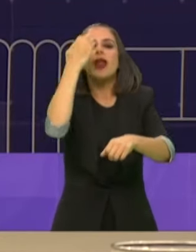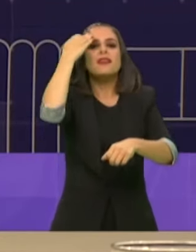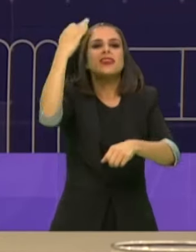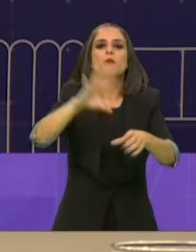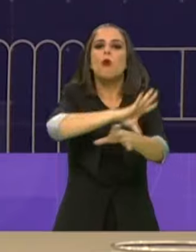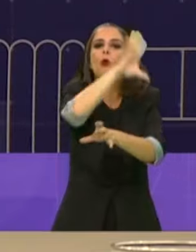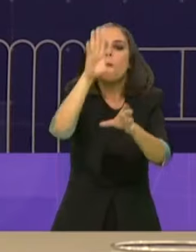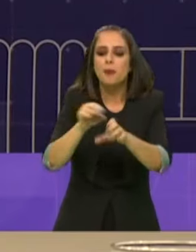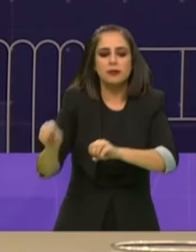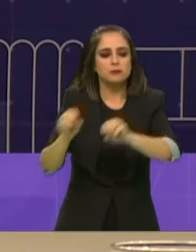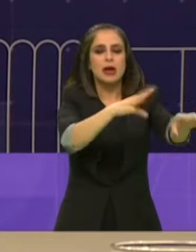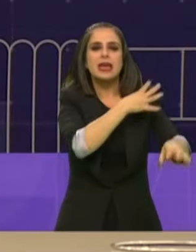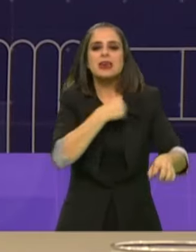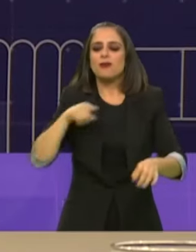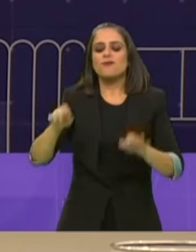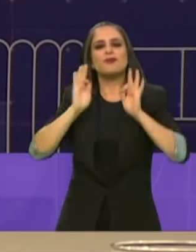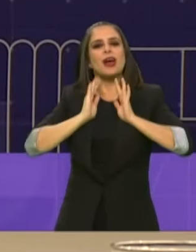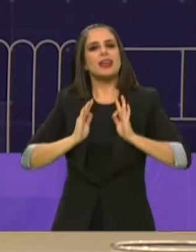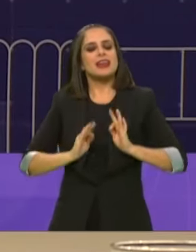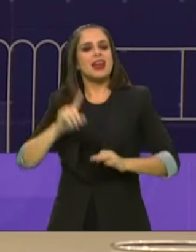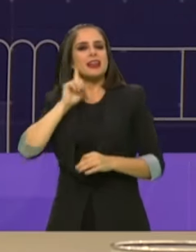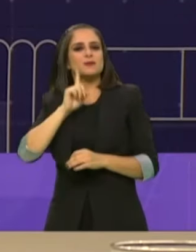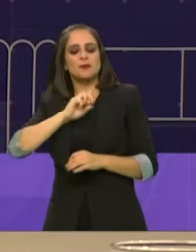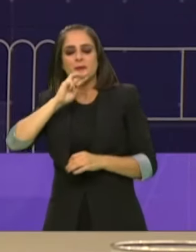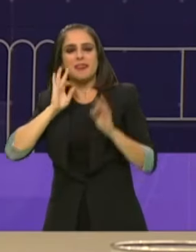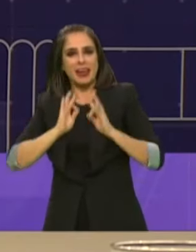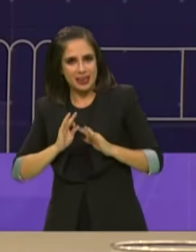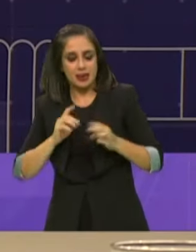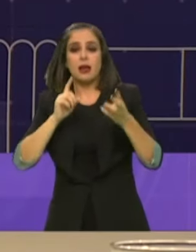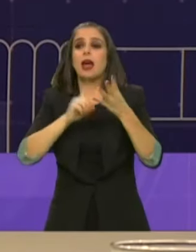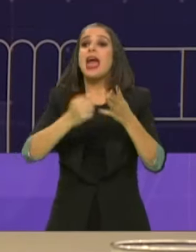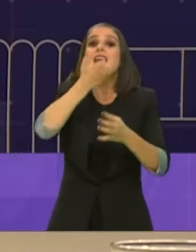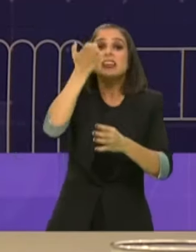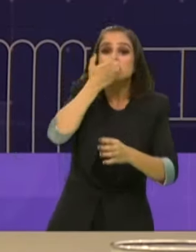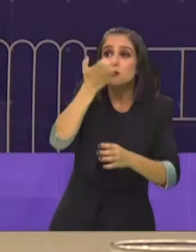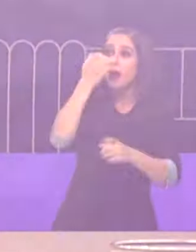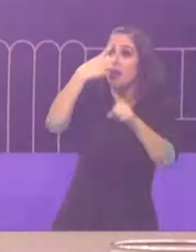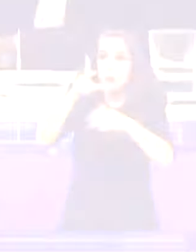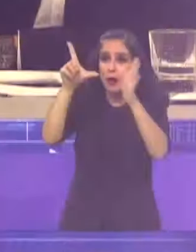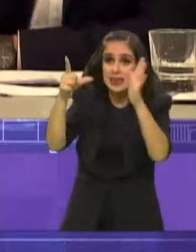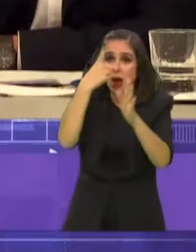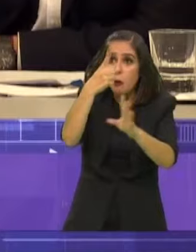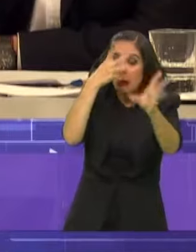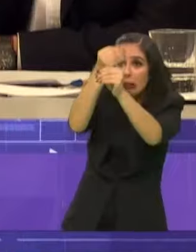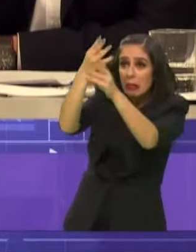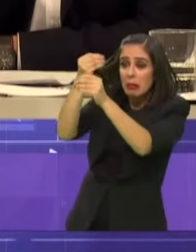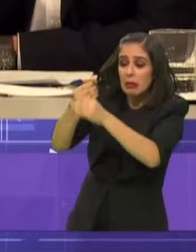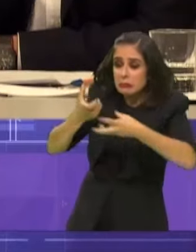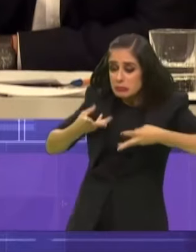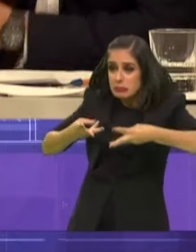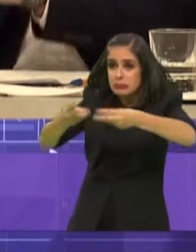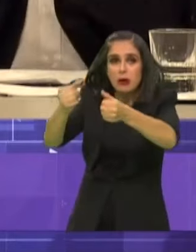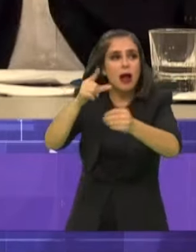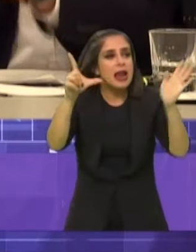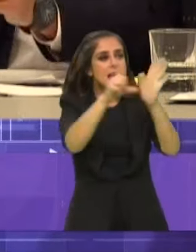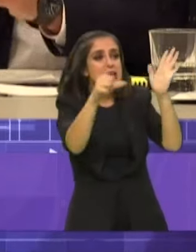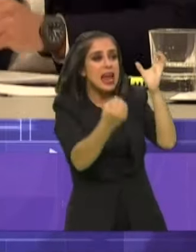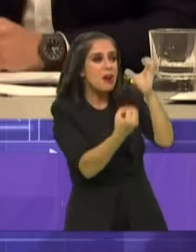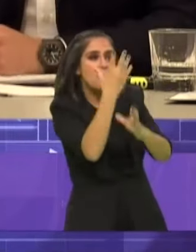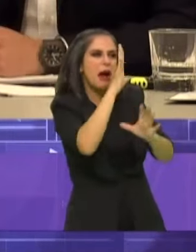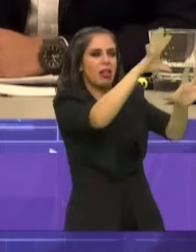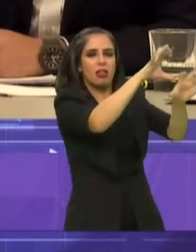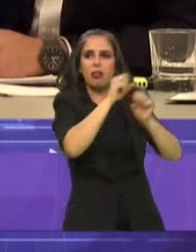una cosa más. Vamos a arreglar todas las escuelas públicas de esta ciudad. Debate de 90 minutos